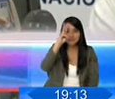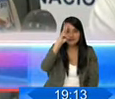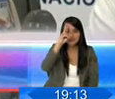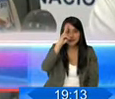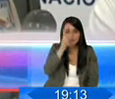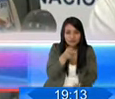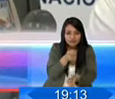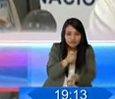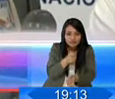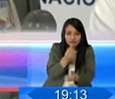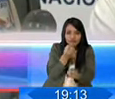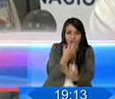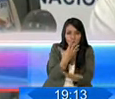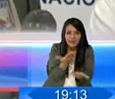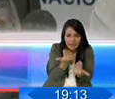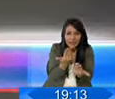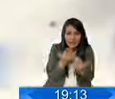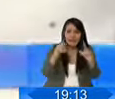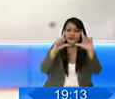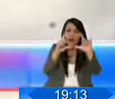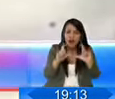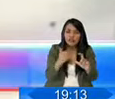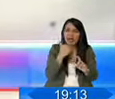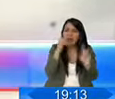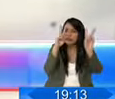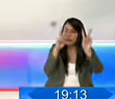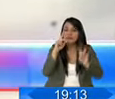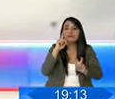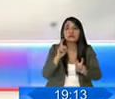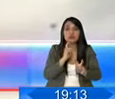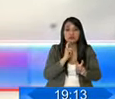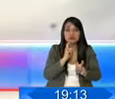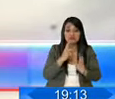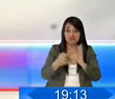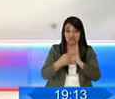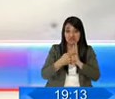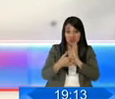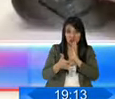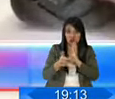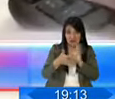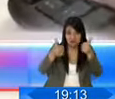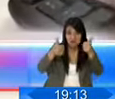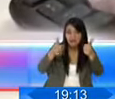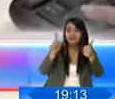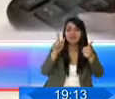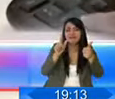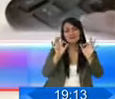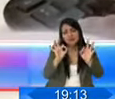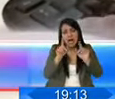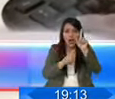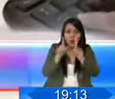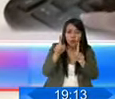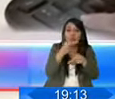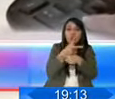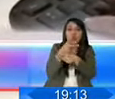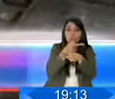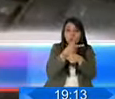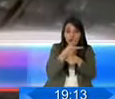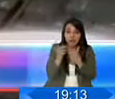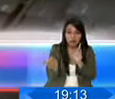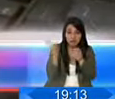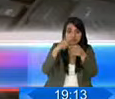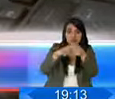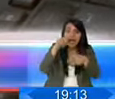recibir información o imágenes con contenido sexual. La tecnología no es mala, pero a tener cuidado con quienes buscan más que su amistad, tenga en cuenta que el